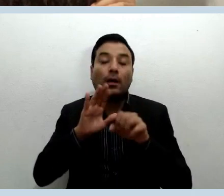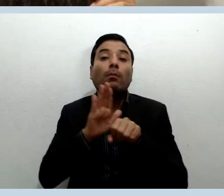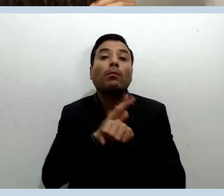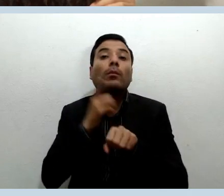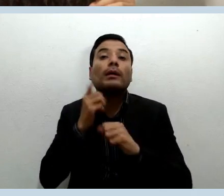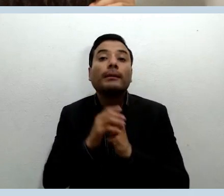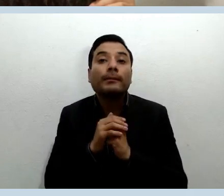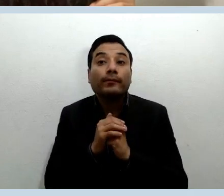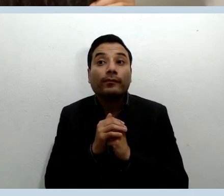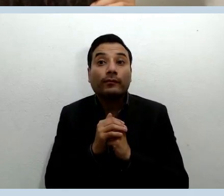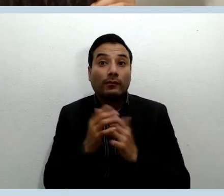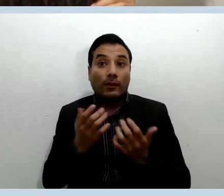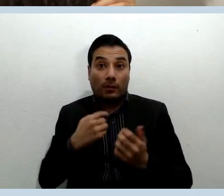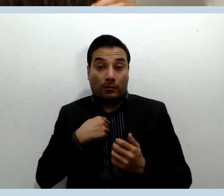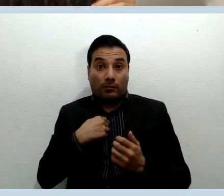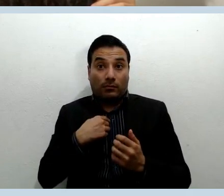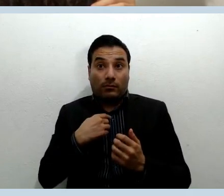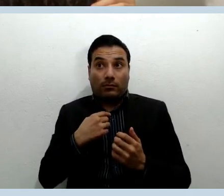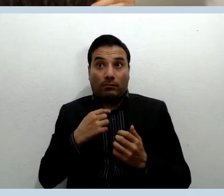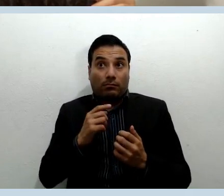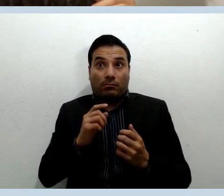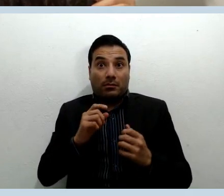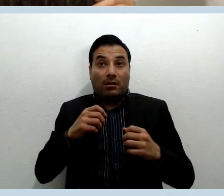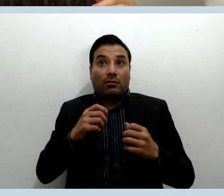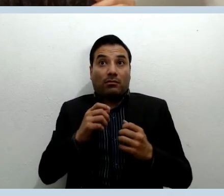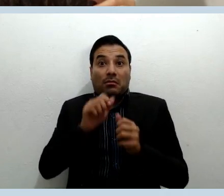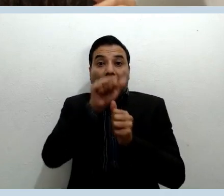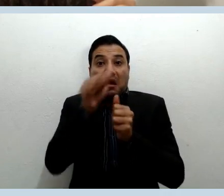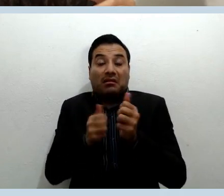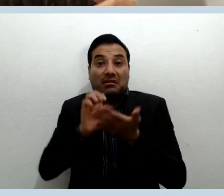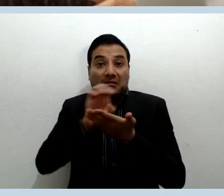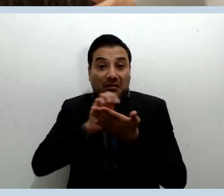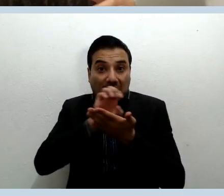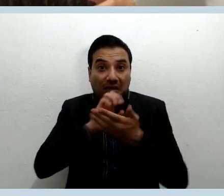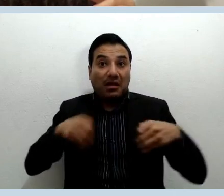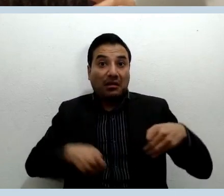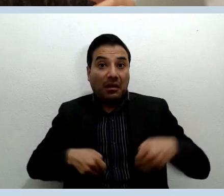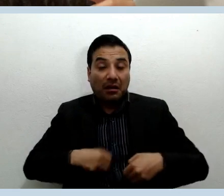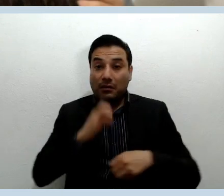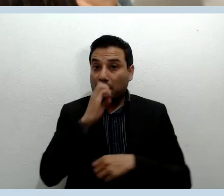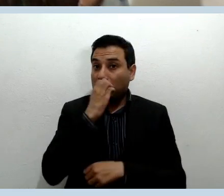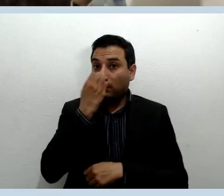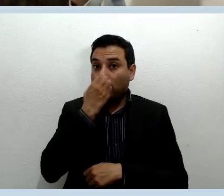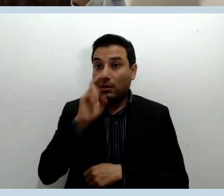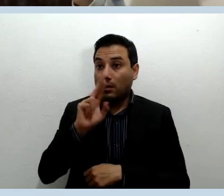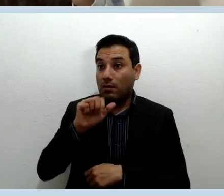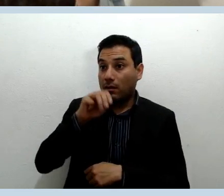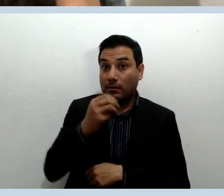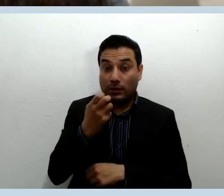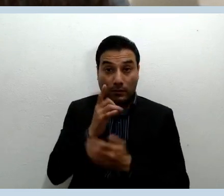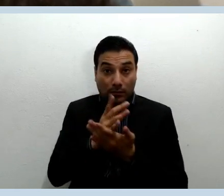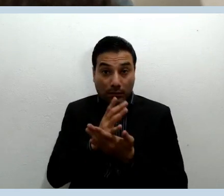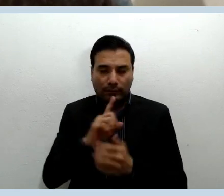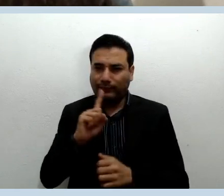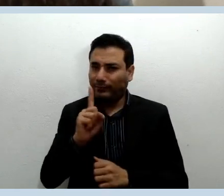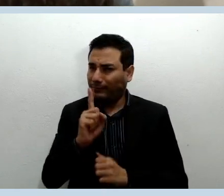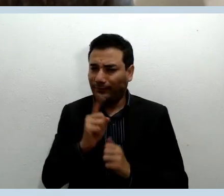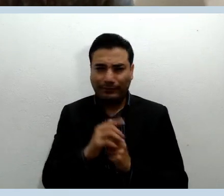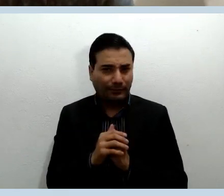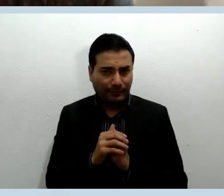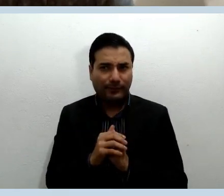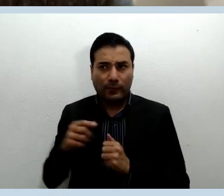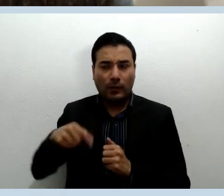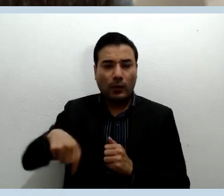escénicas no solo es teatro o escuelas de UNAM de repente Ya llegamos a maneras en las que